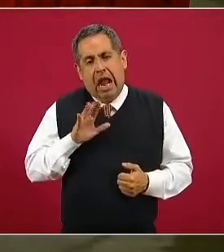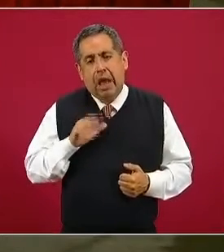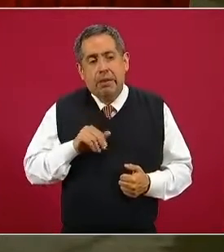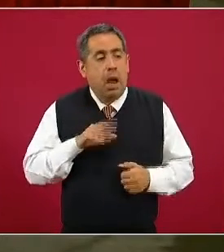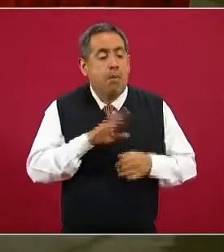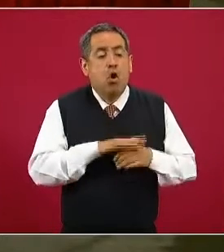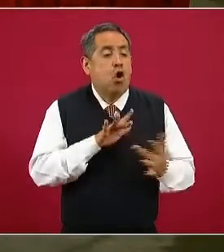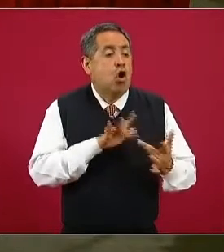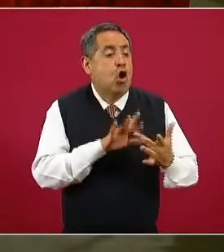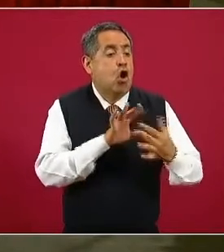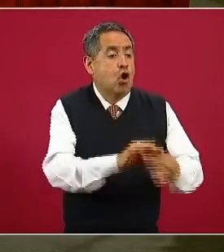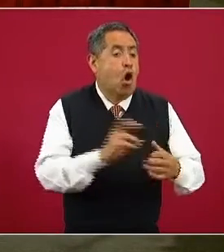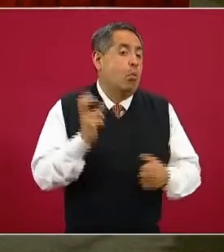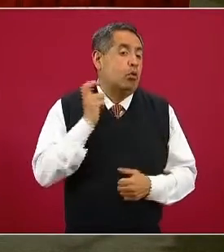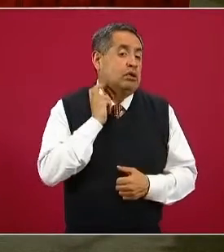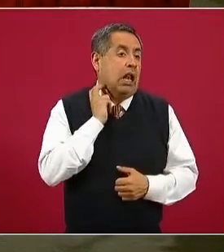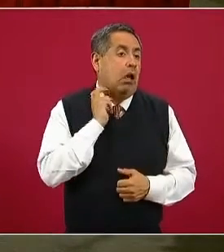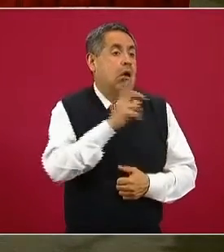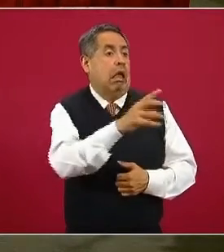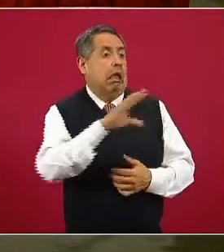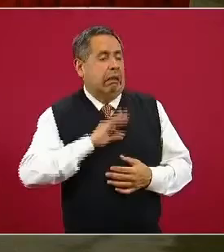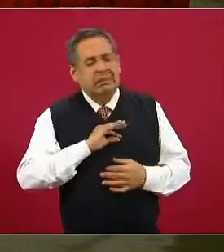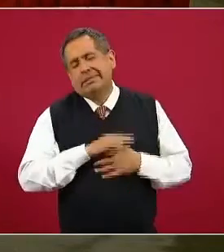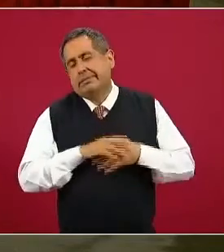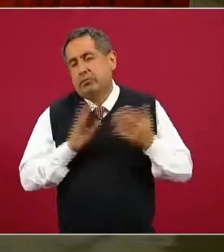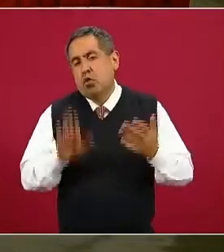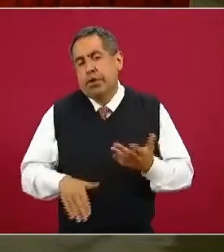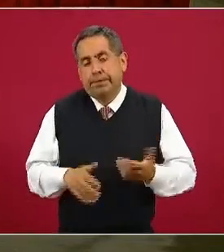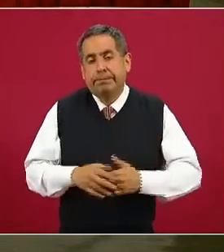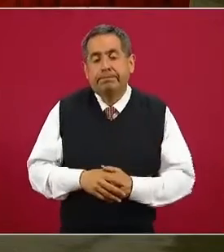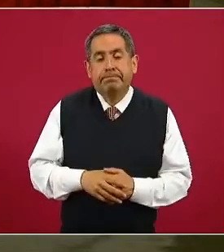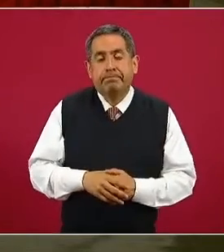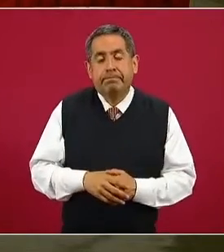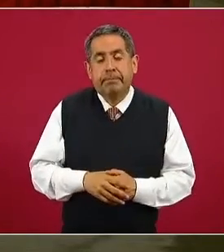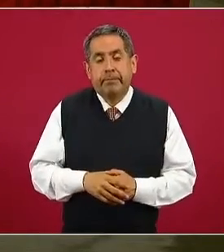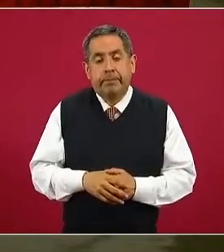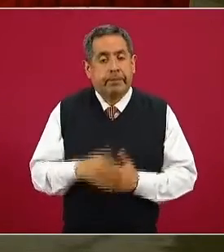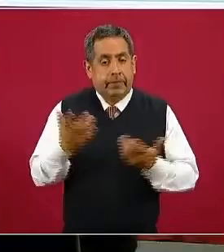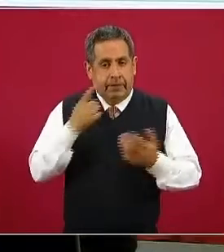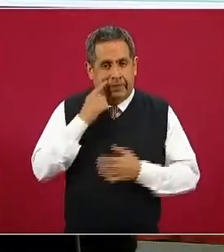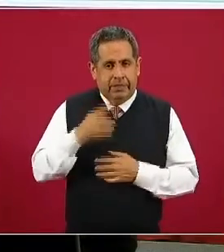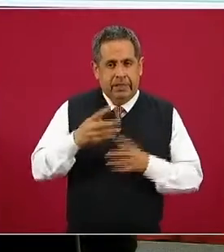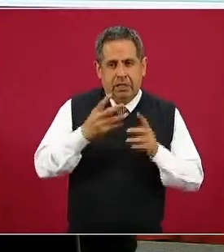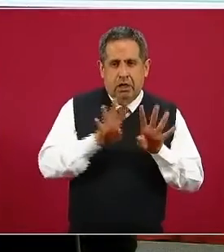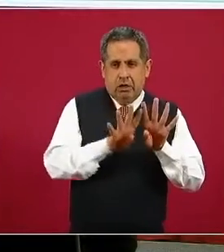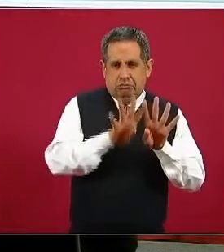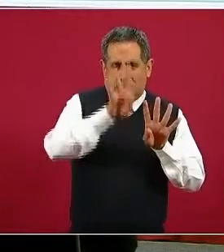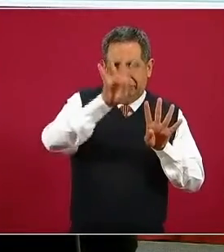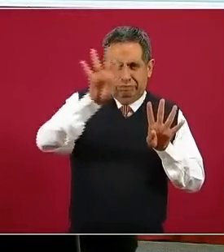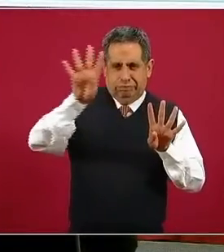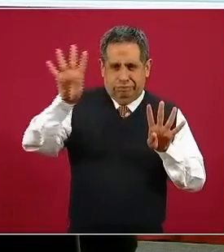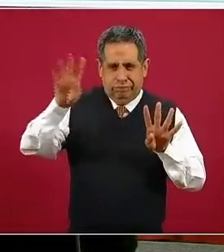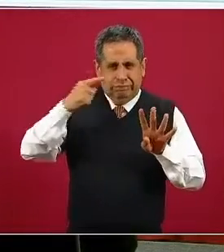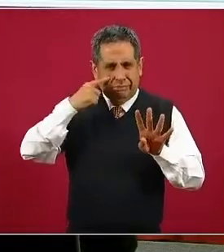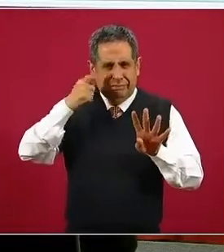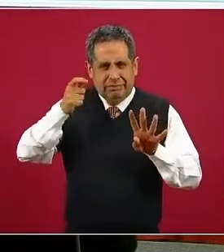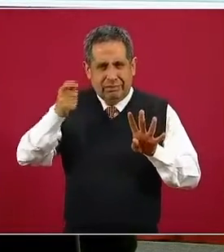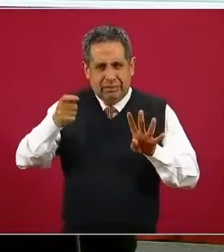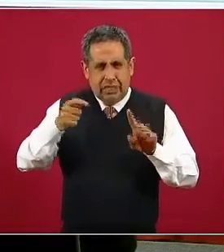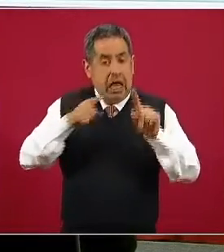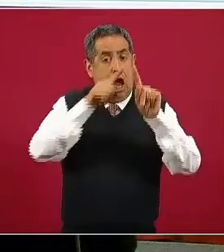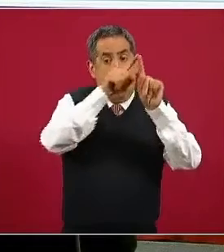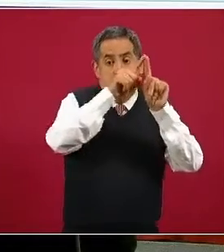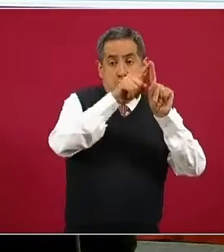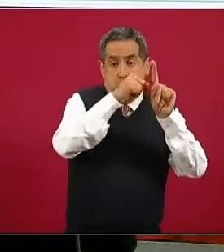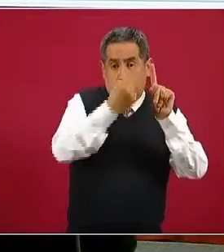por contacto de un murciélago. Ahora, lo que señalan las barras en esta gráfica, la